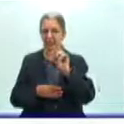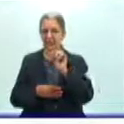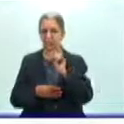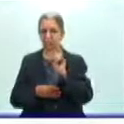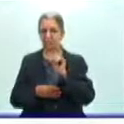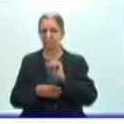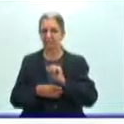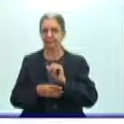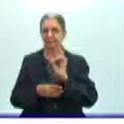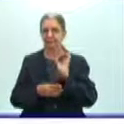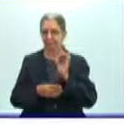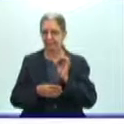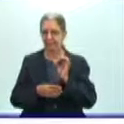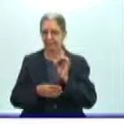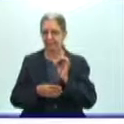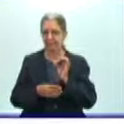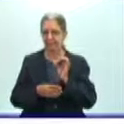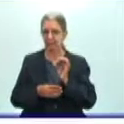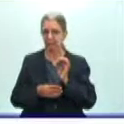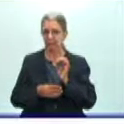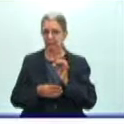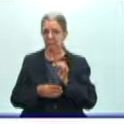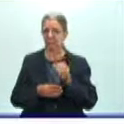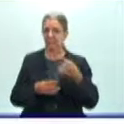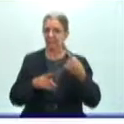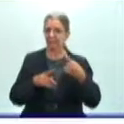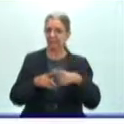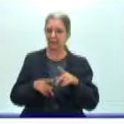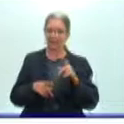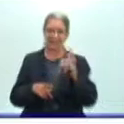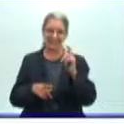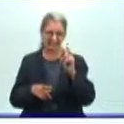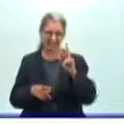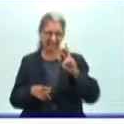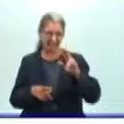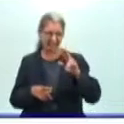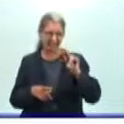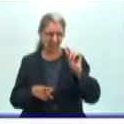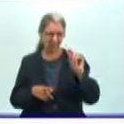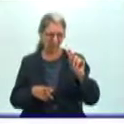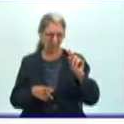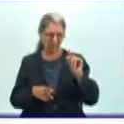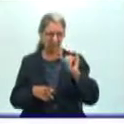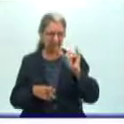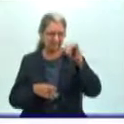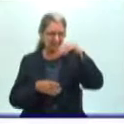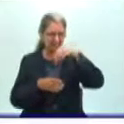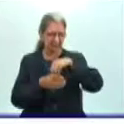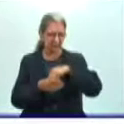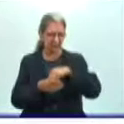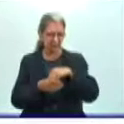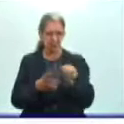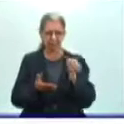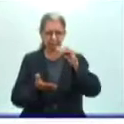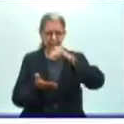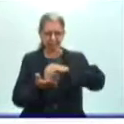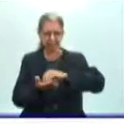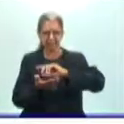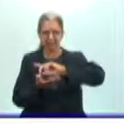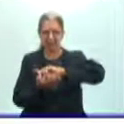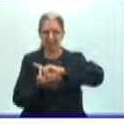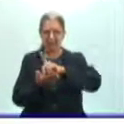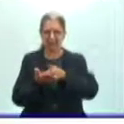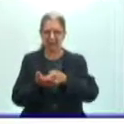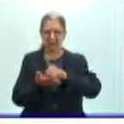TRQ. Pero el ángulo TRQ, que es inscrito, ¿sobre qué arco está